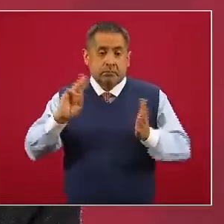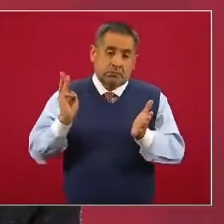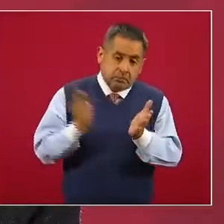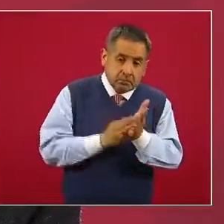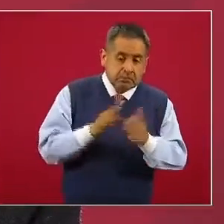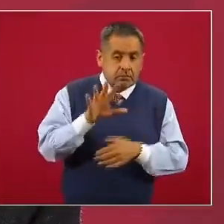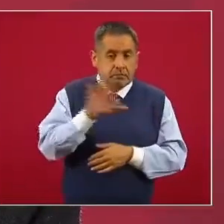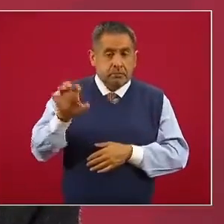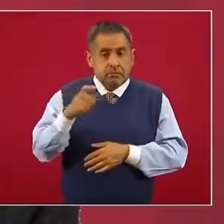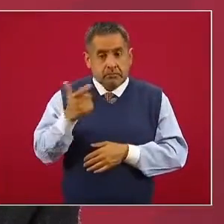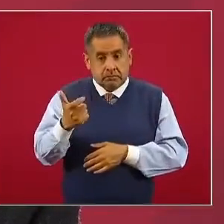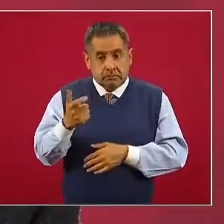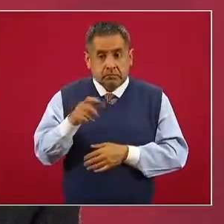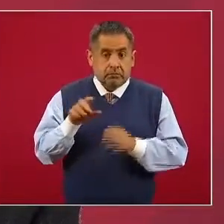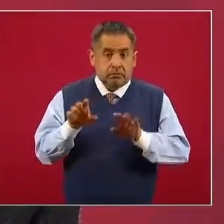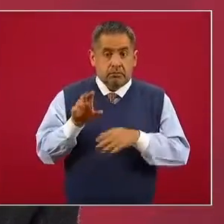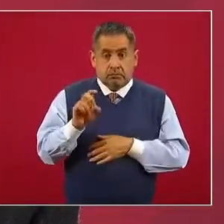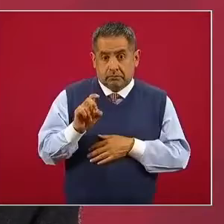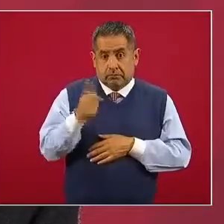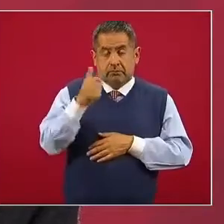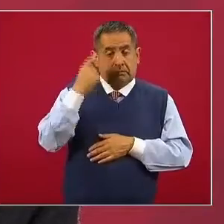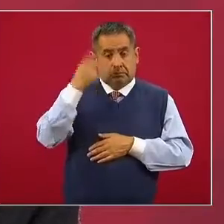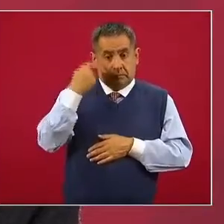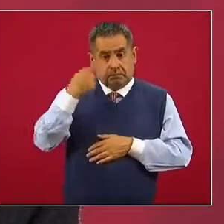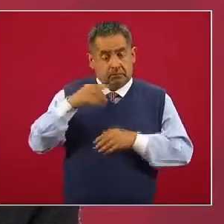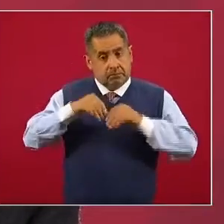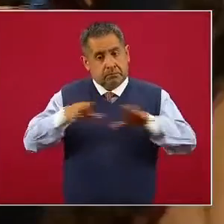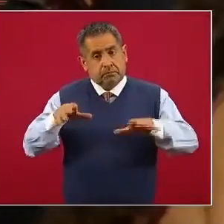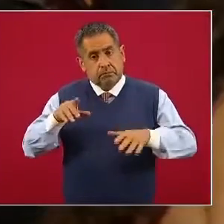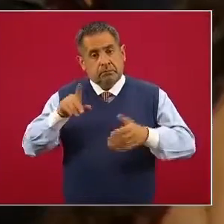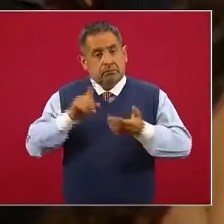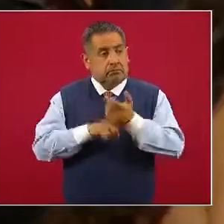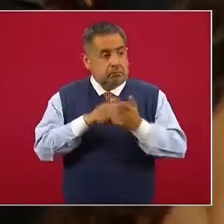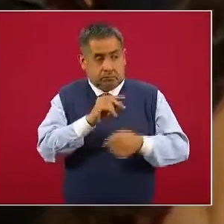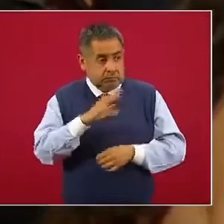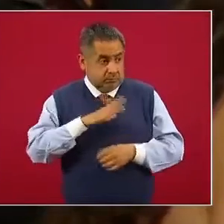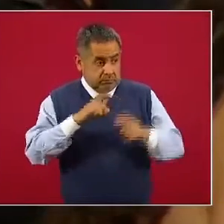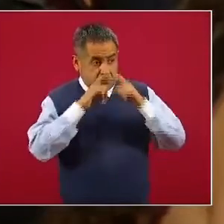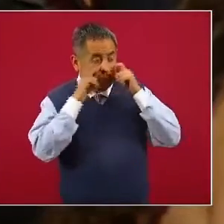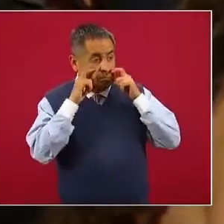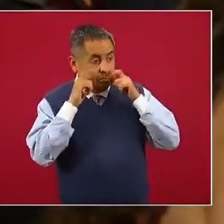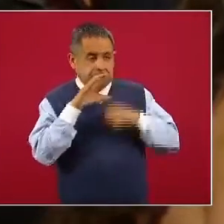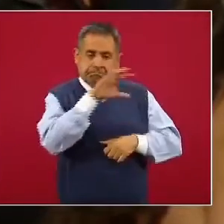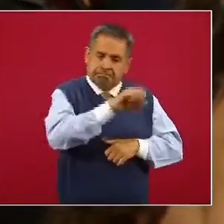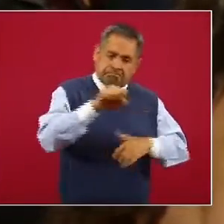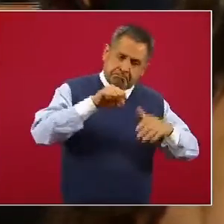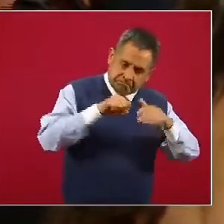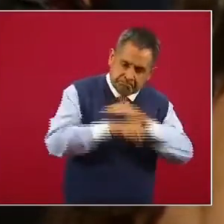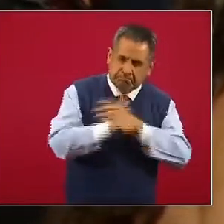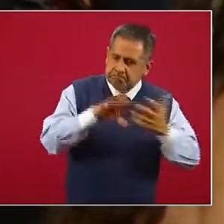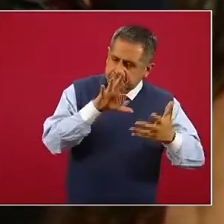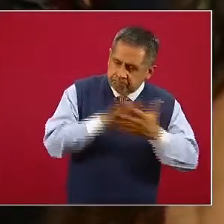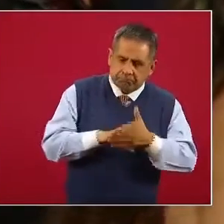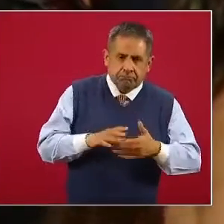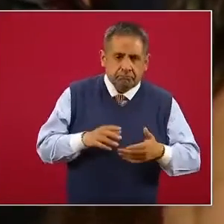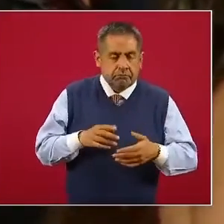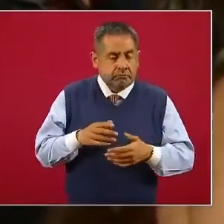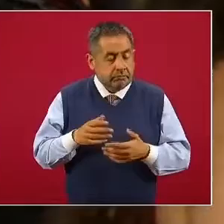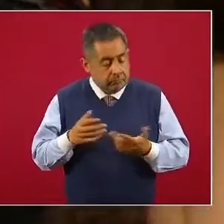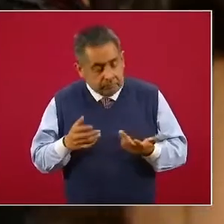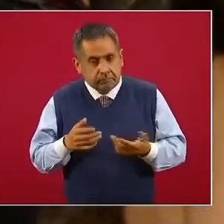500 pesos o hasta 36 horas de arresto para quienes no lo porten adecuadamente en la vía